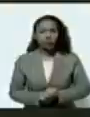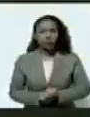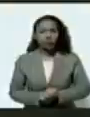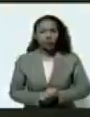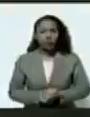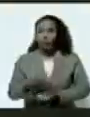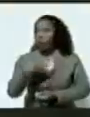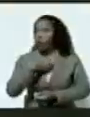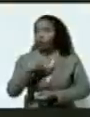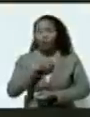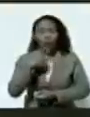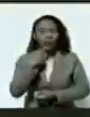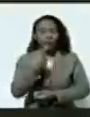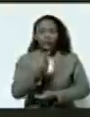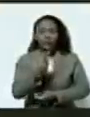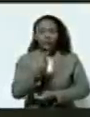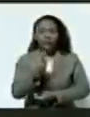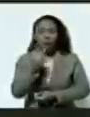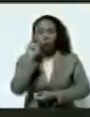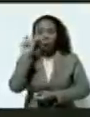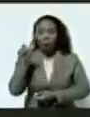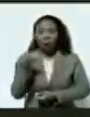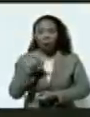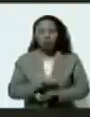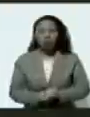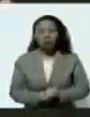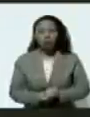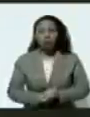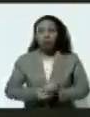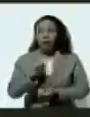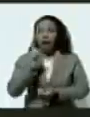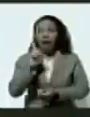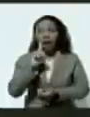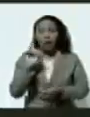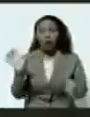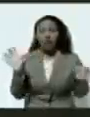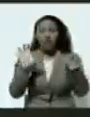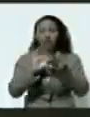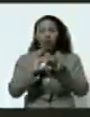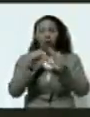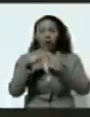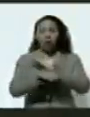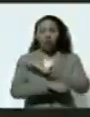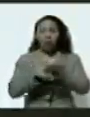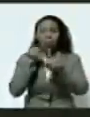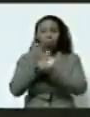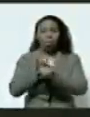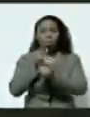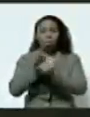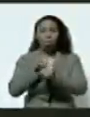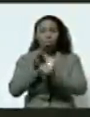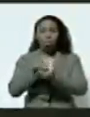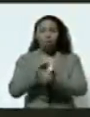No puede decir Quiñones que no le unían profundos lazos afectivos con